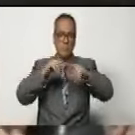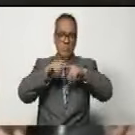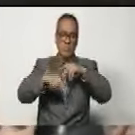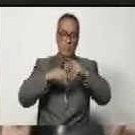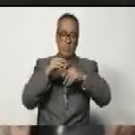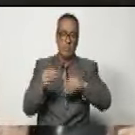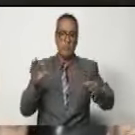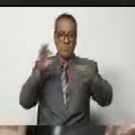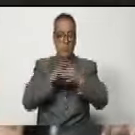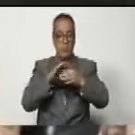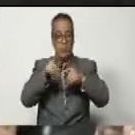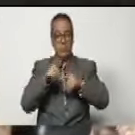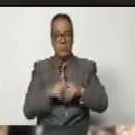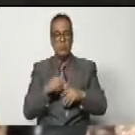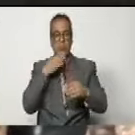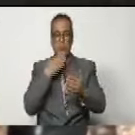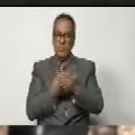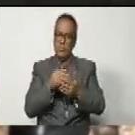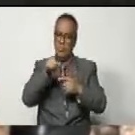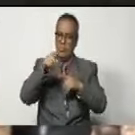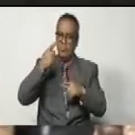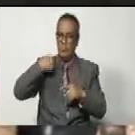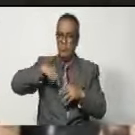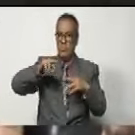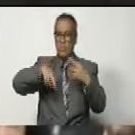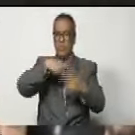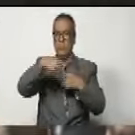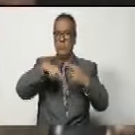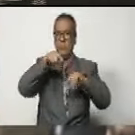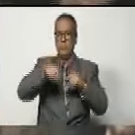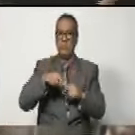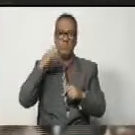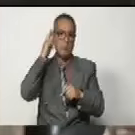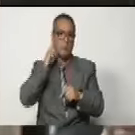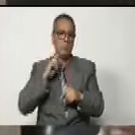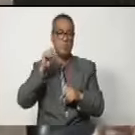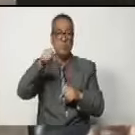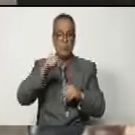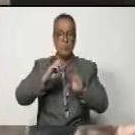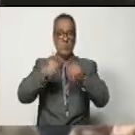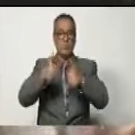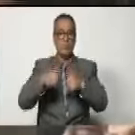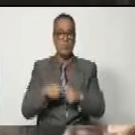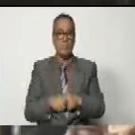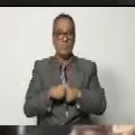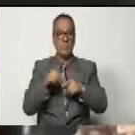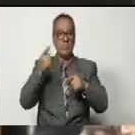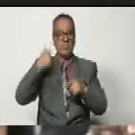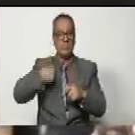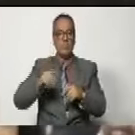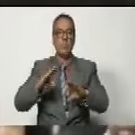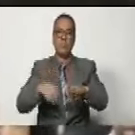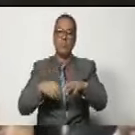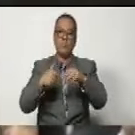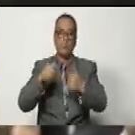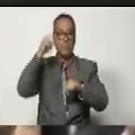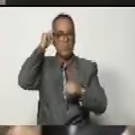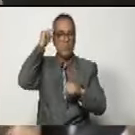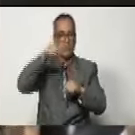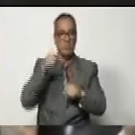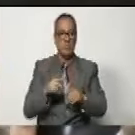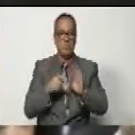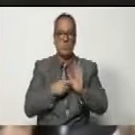memoria, esa vinculación, ese agradecimiento de la revolución bolivariana inicial debe ser rescatada hoy